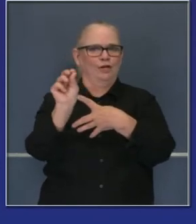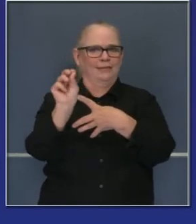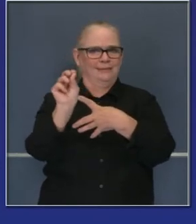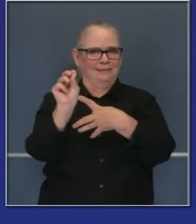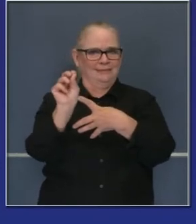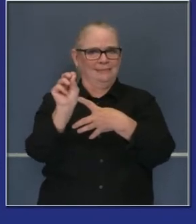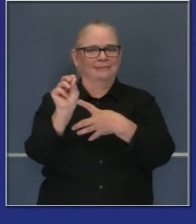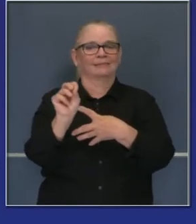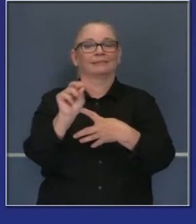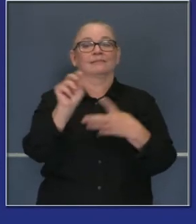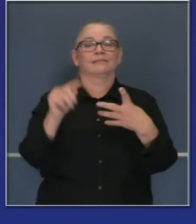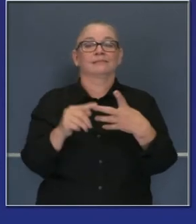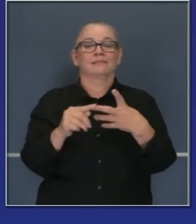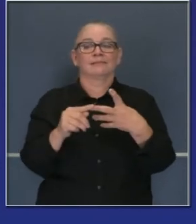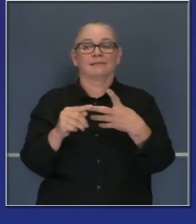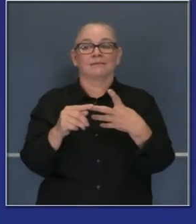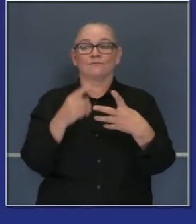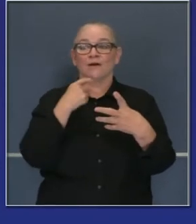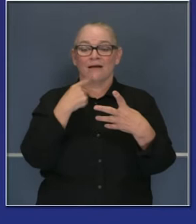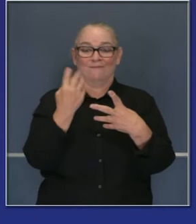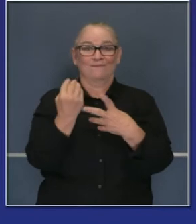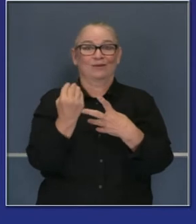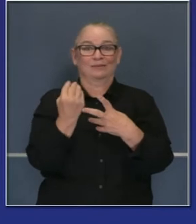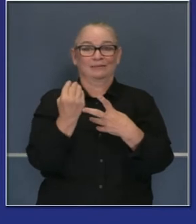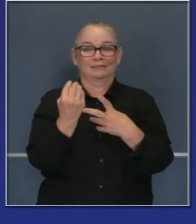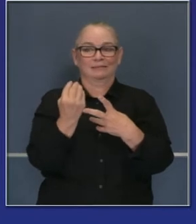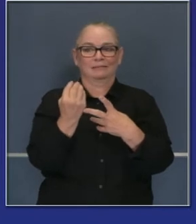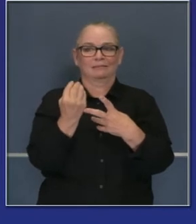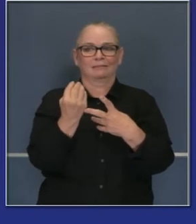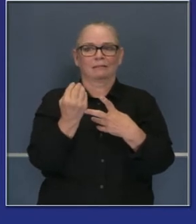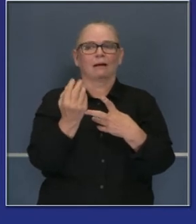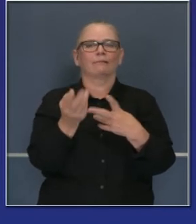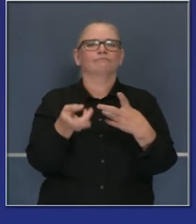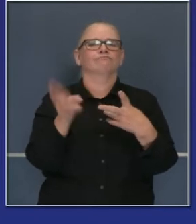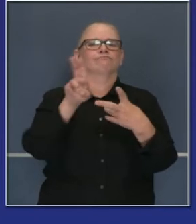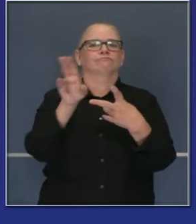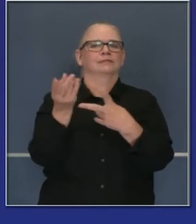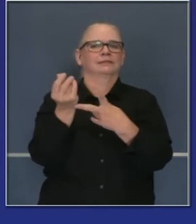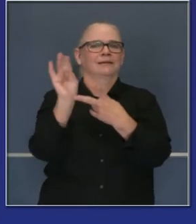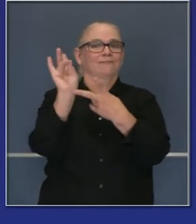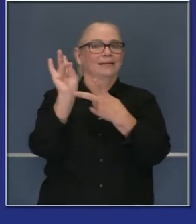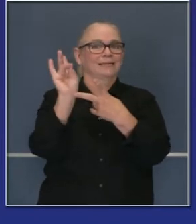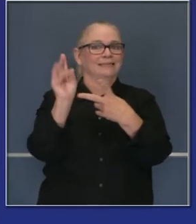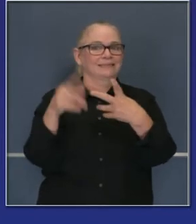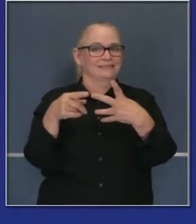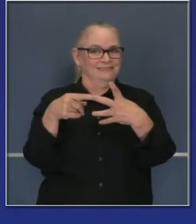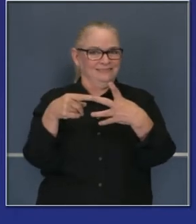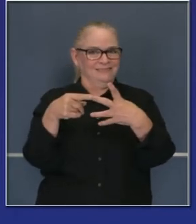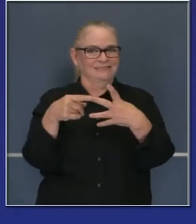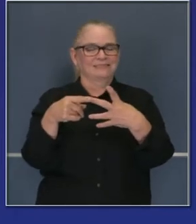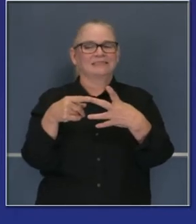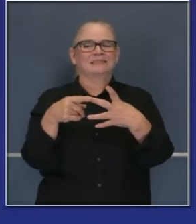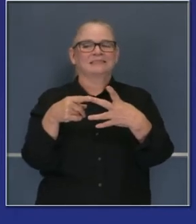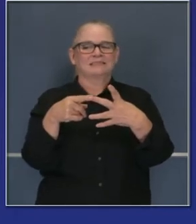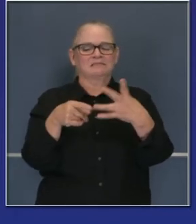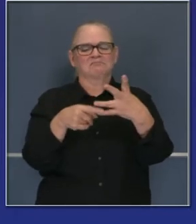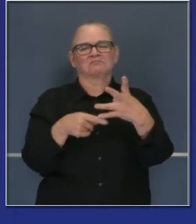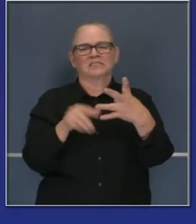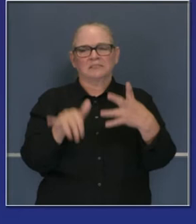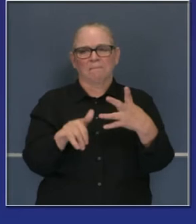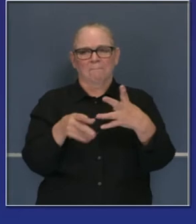y fuimos de 14 condados en rojo y es el próximo la próxima color desde severidad